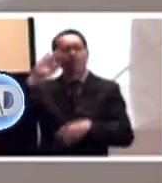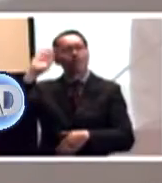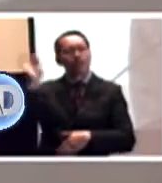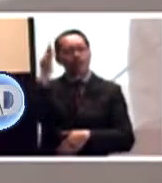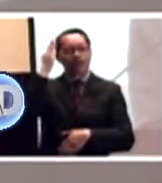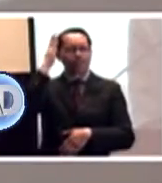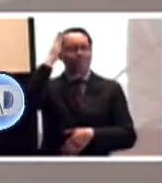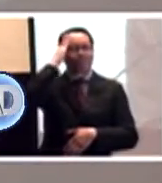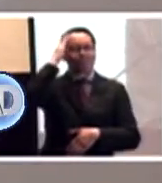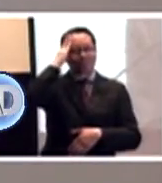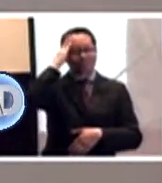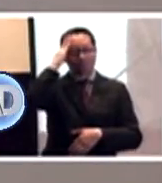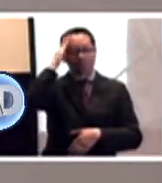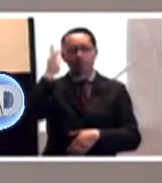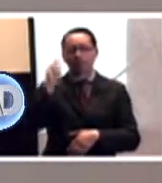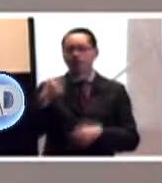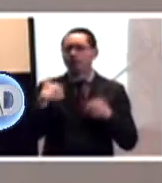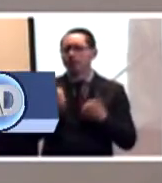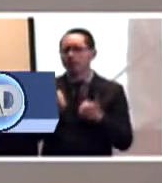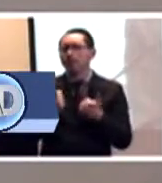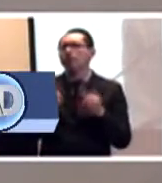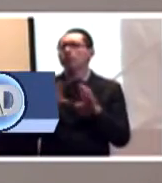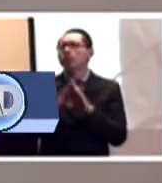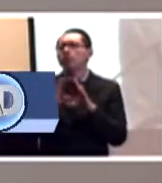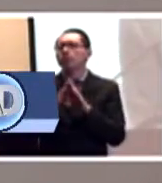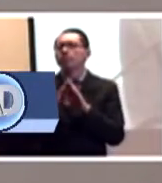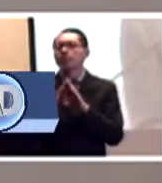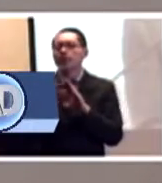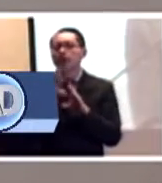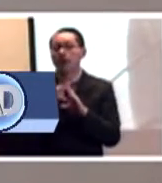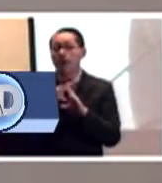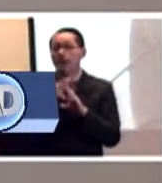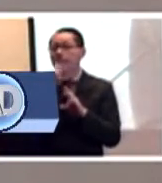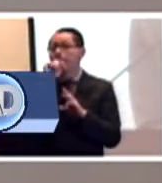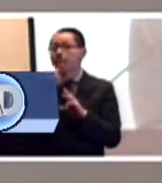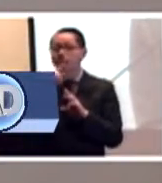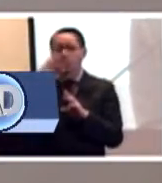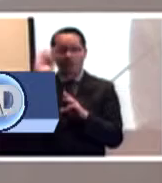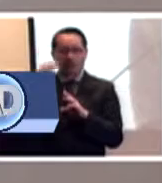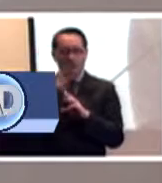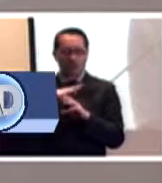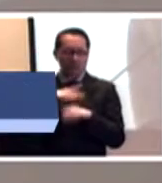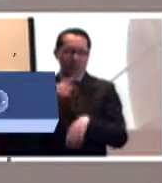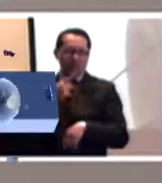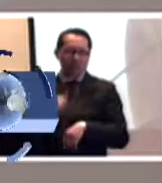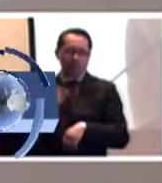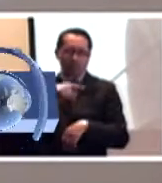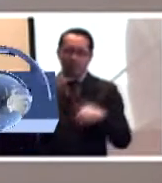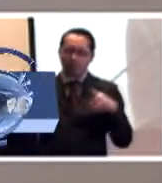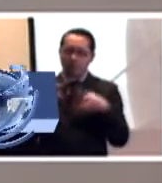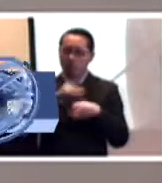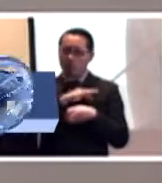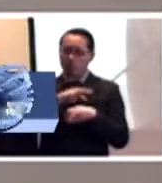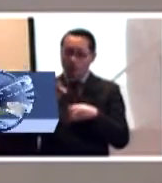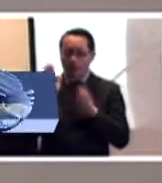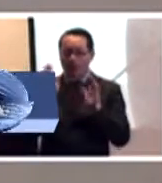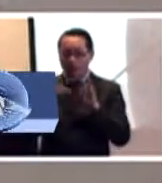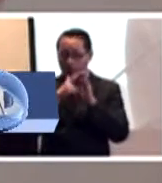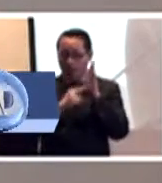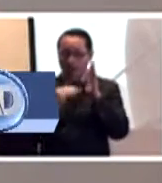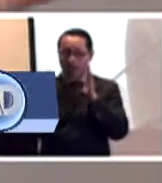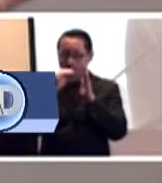entendían que si la federación se había tomado una serie de facultades y con tal motivo las había regulado